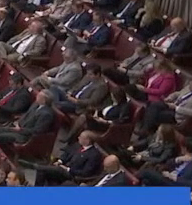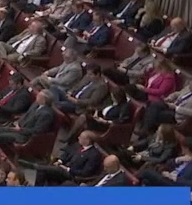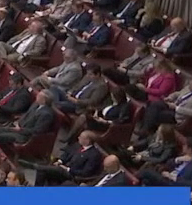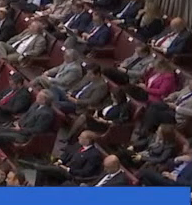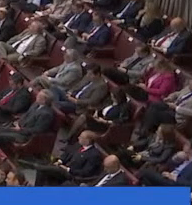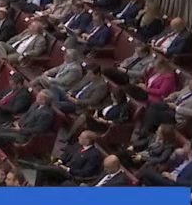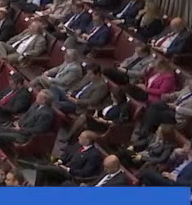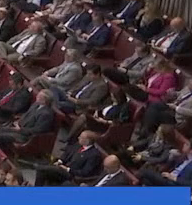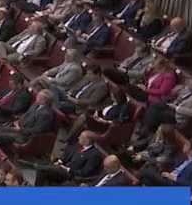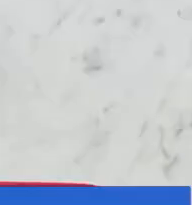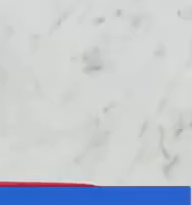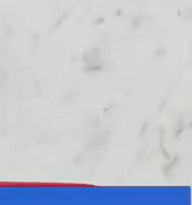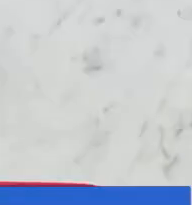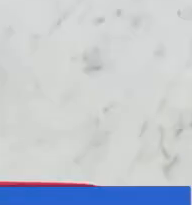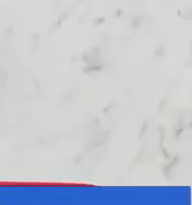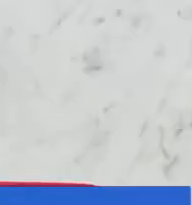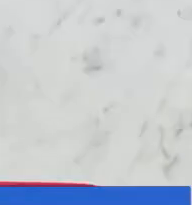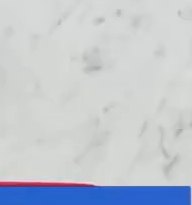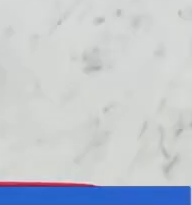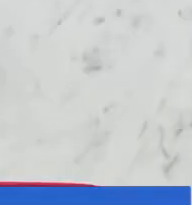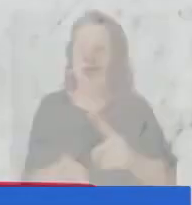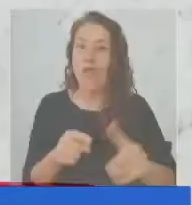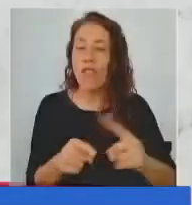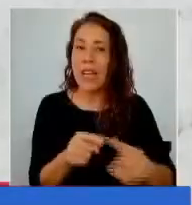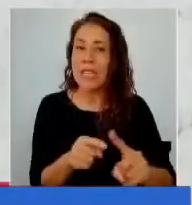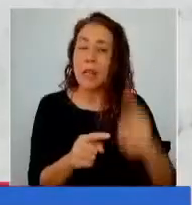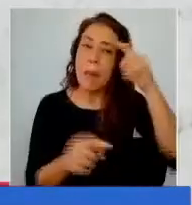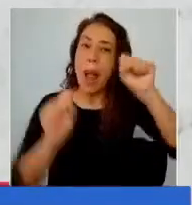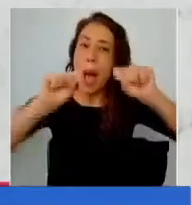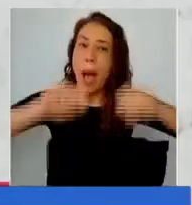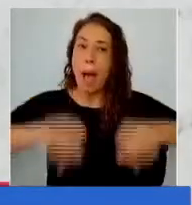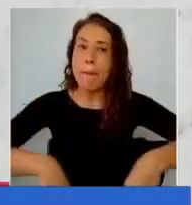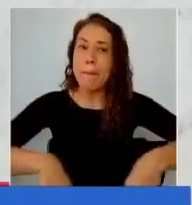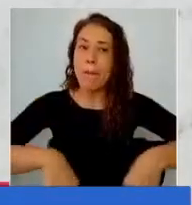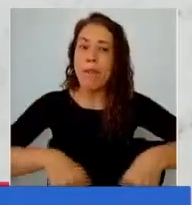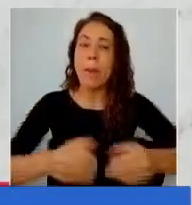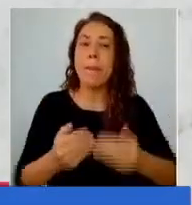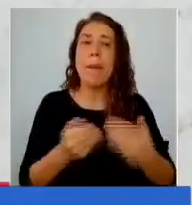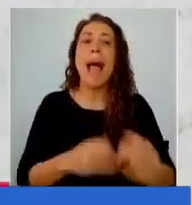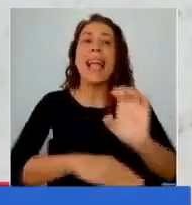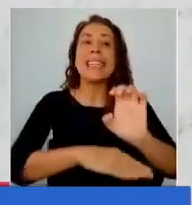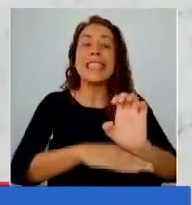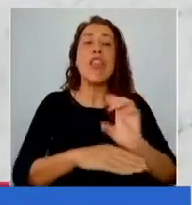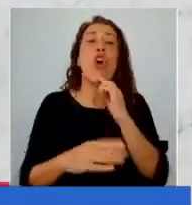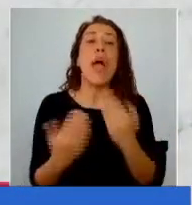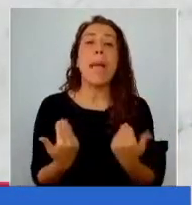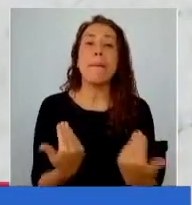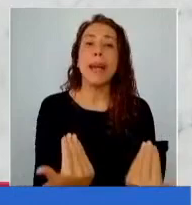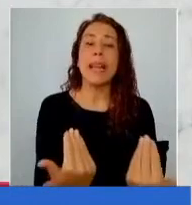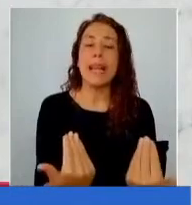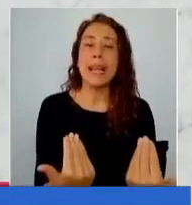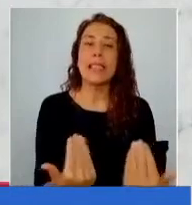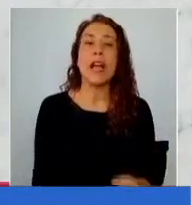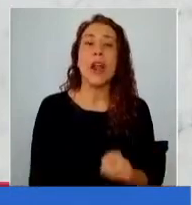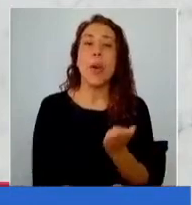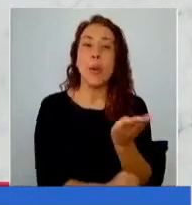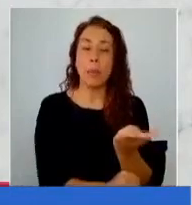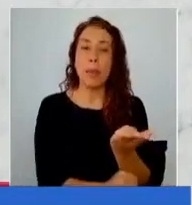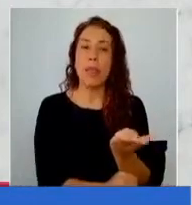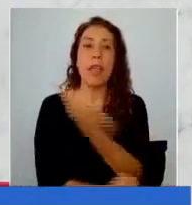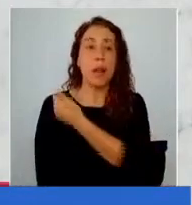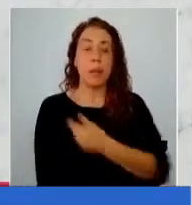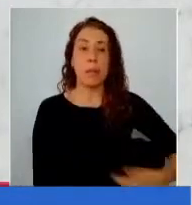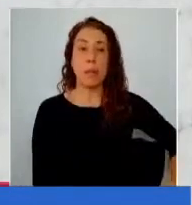presidente 25 veces para aprobar las extensiones del estado de emergencia solicitados por el presidente Para